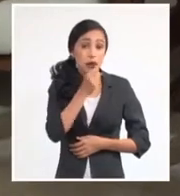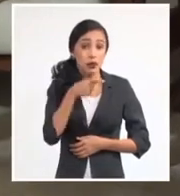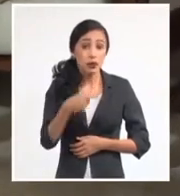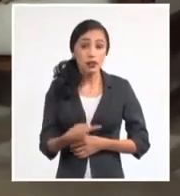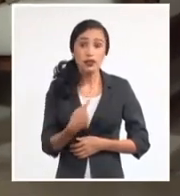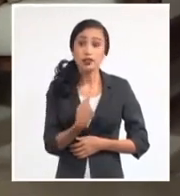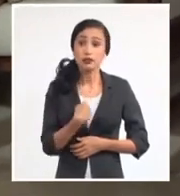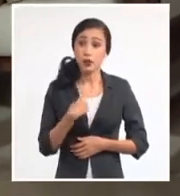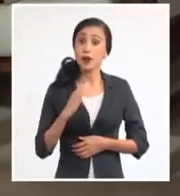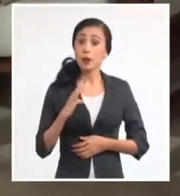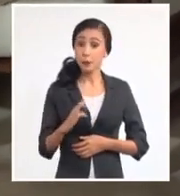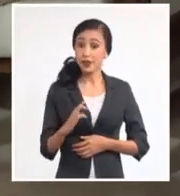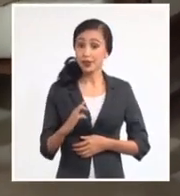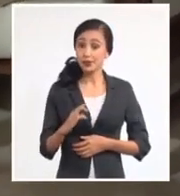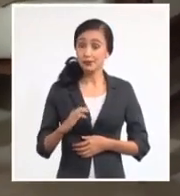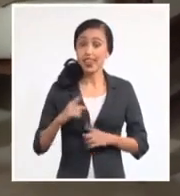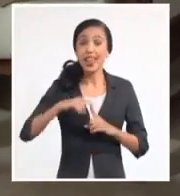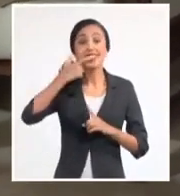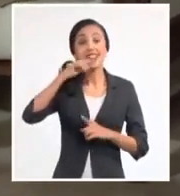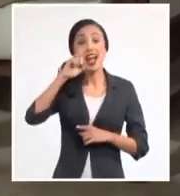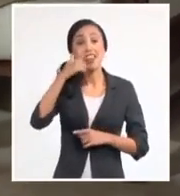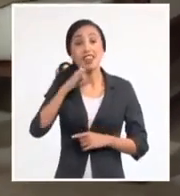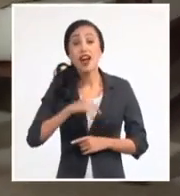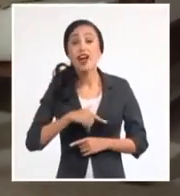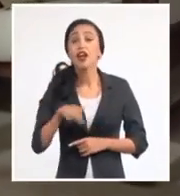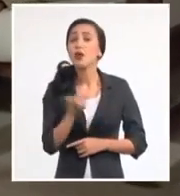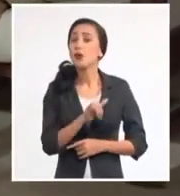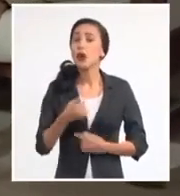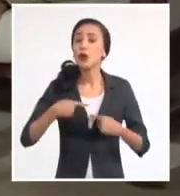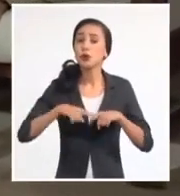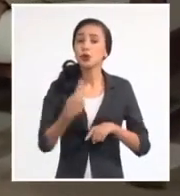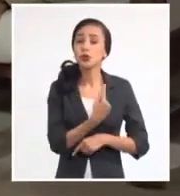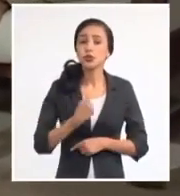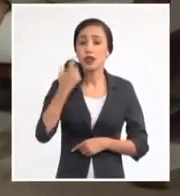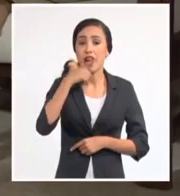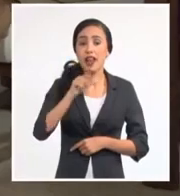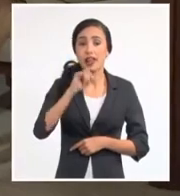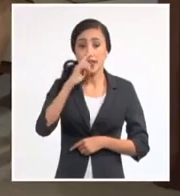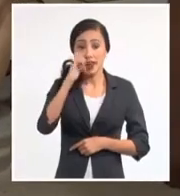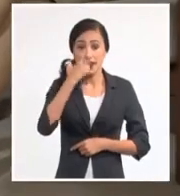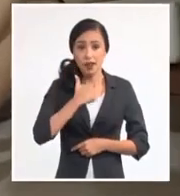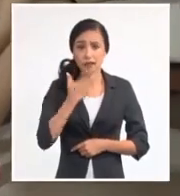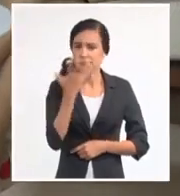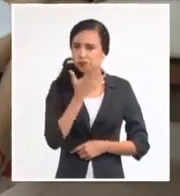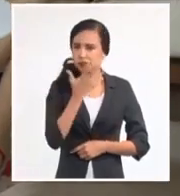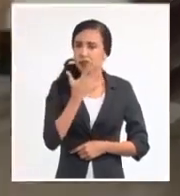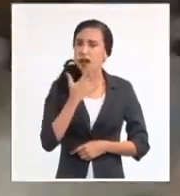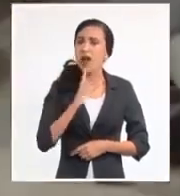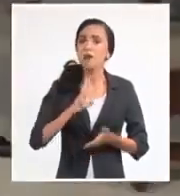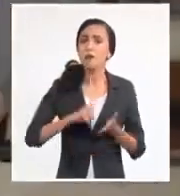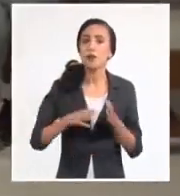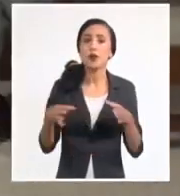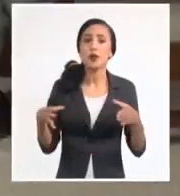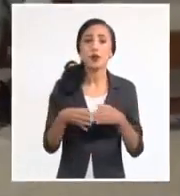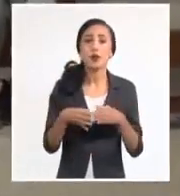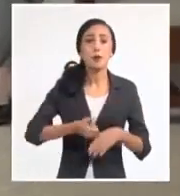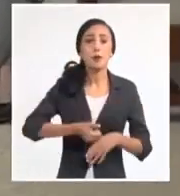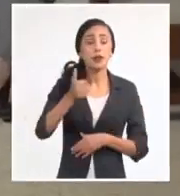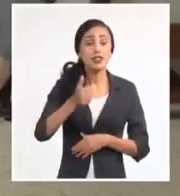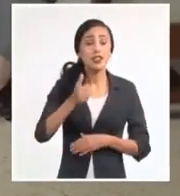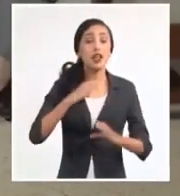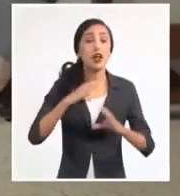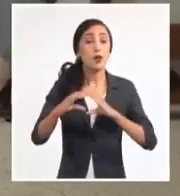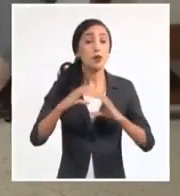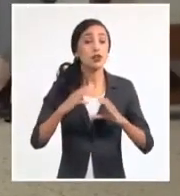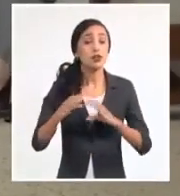respeto y admiro. Talía González, y también se incorpora junto a nosotros Alina Pereira Robio, del equipo de la Presidencia, de Comunicación de la Presidencia